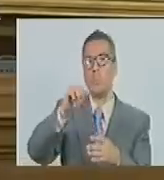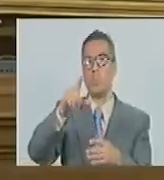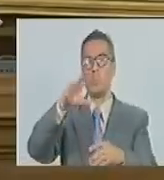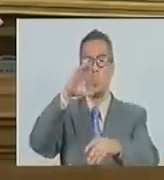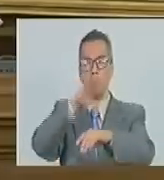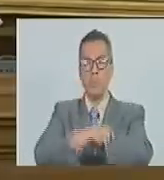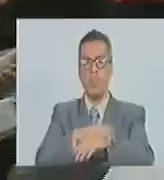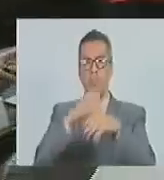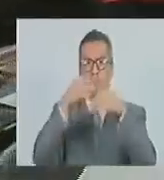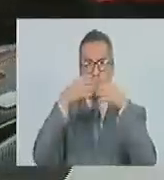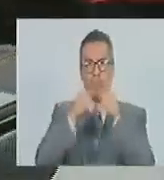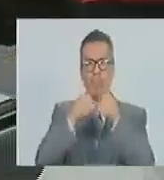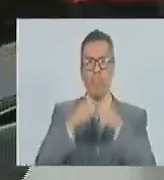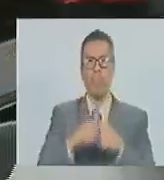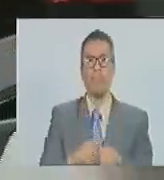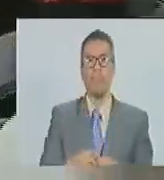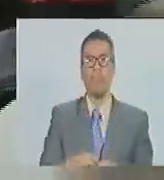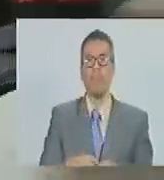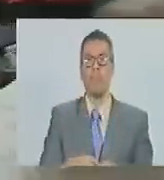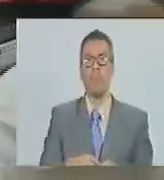encarcelado!